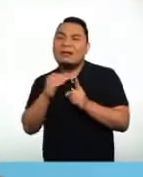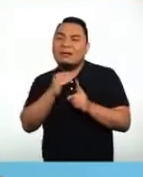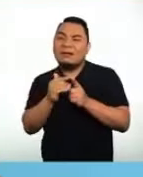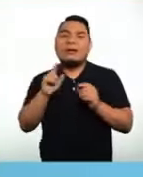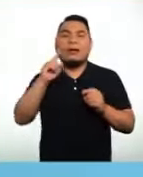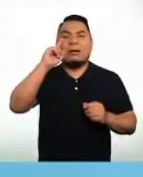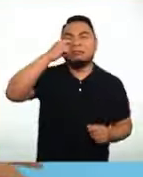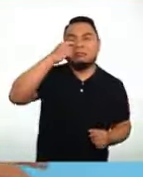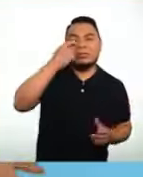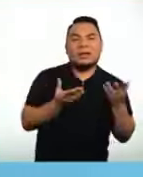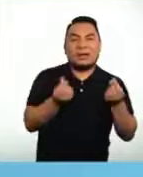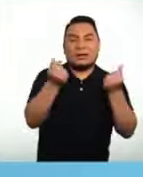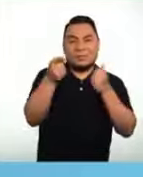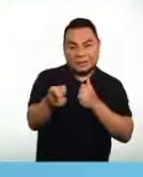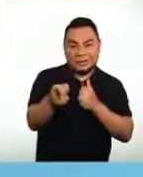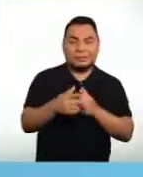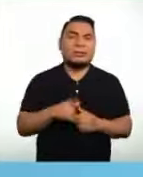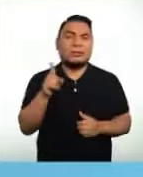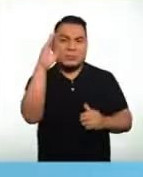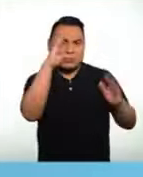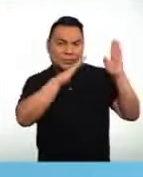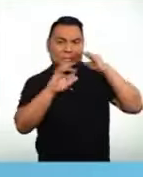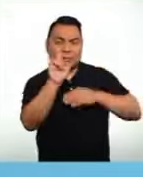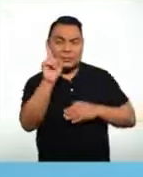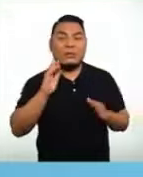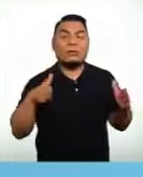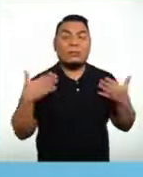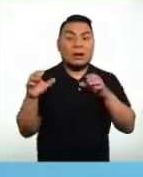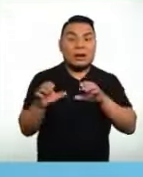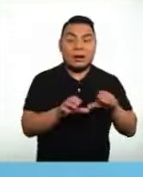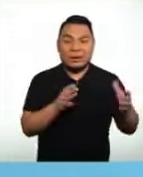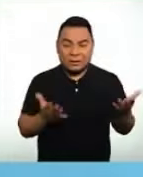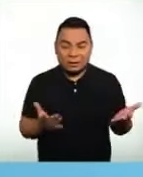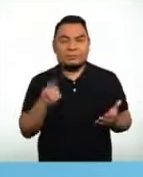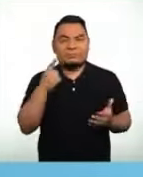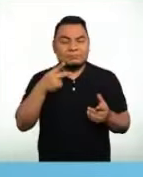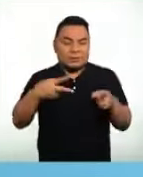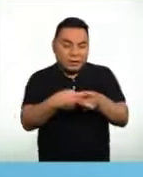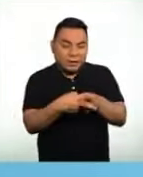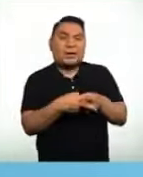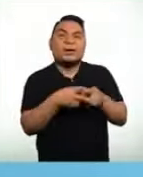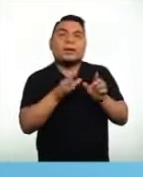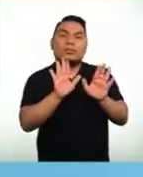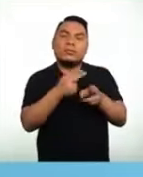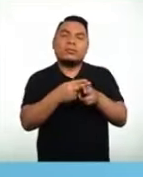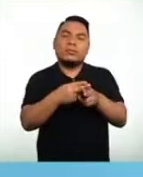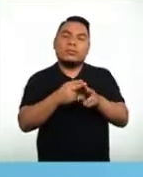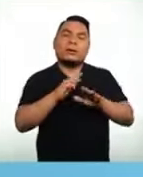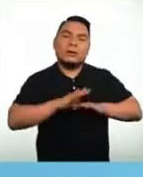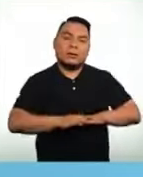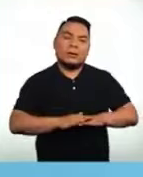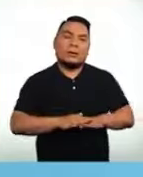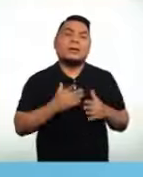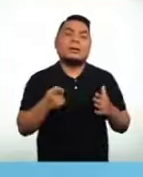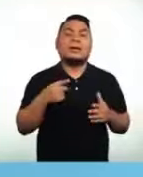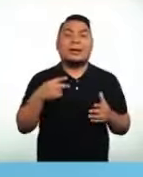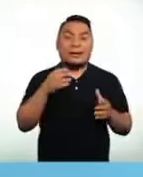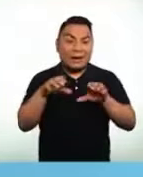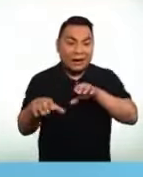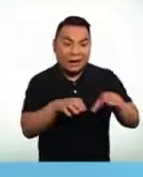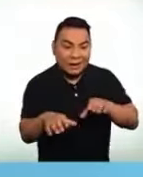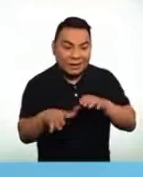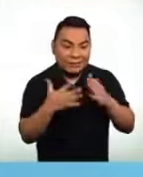de repente se aburrió pronto. No se preocupen, pueden realizar pausas activas, es